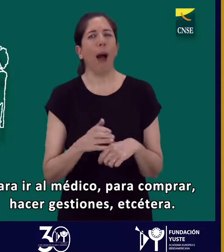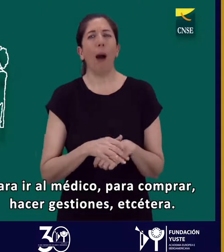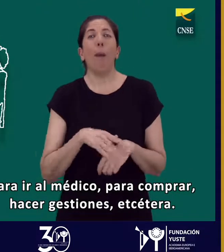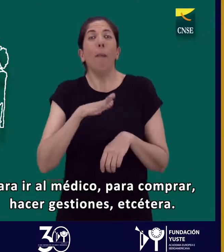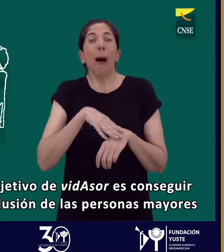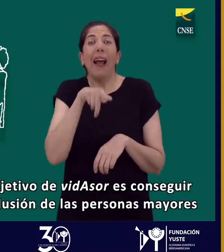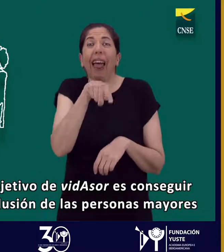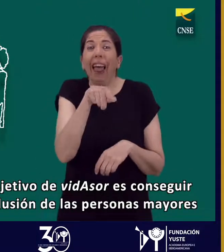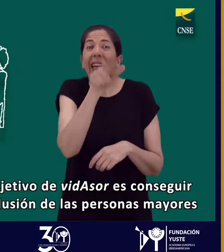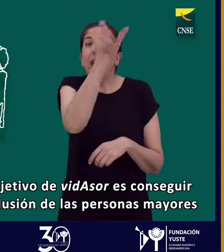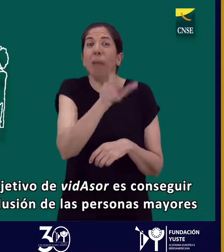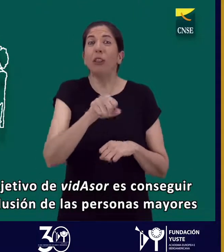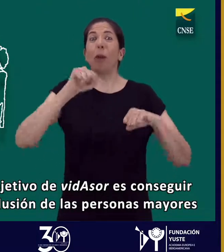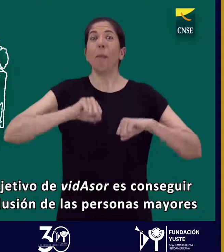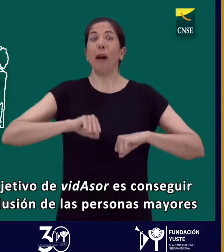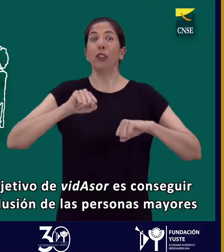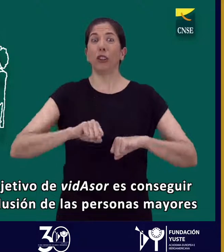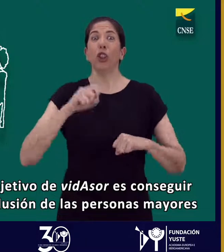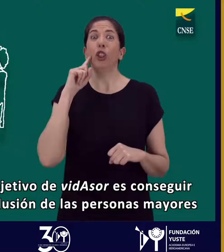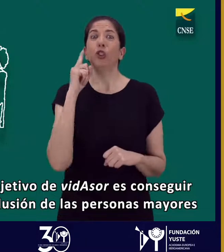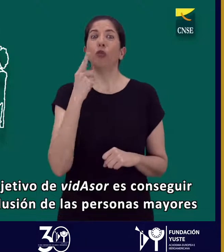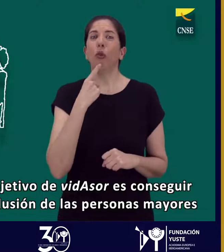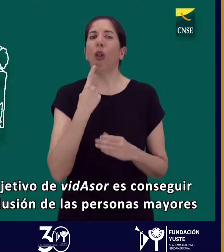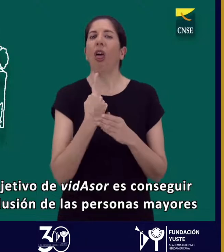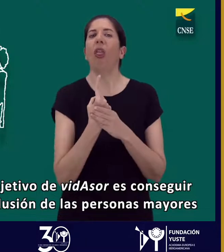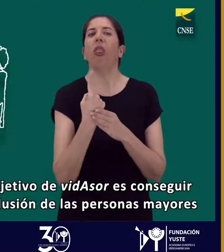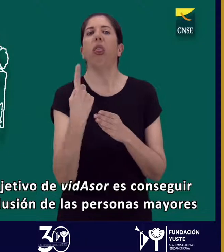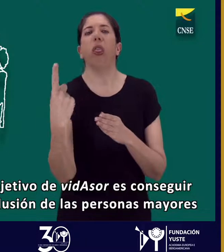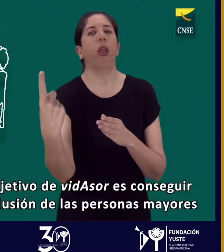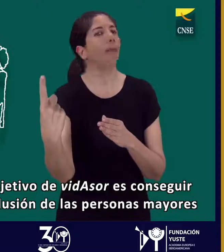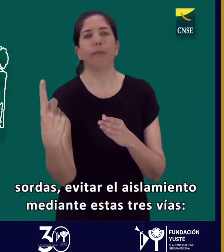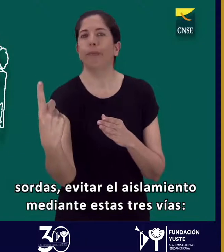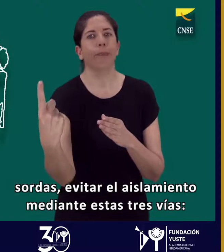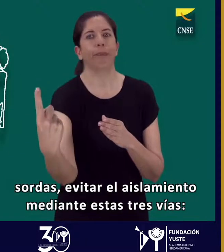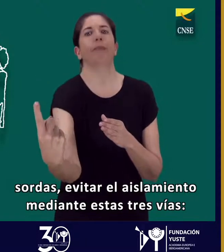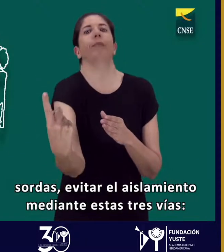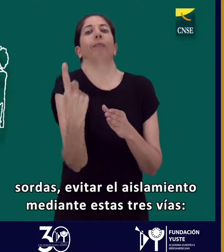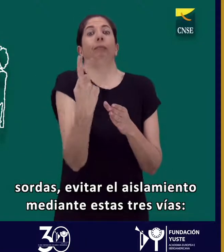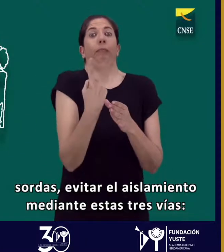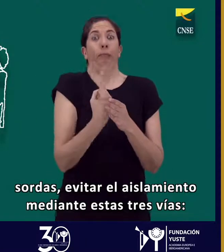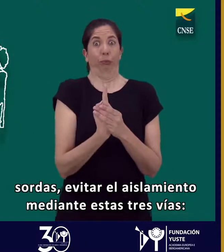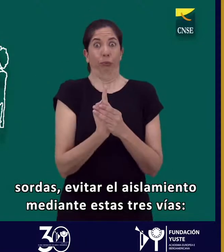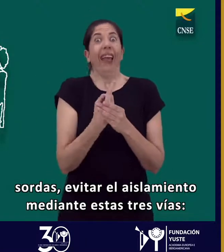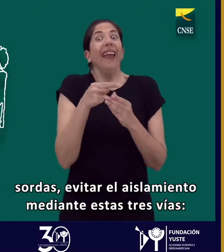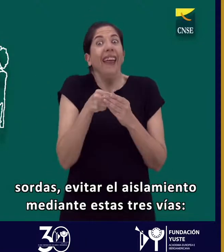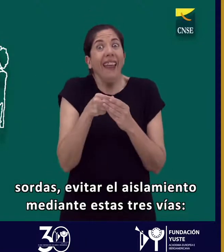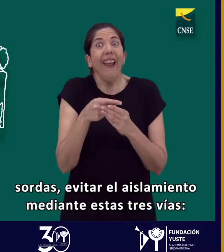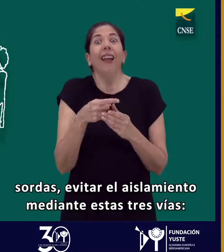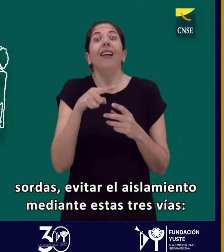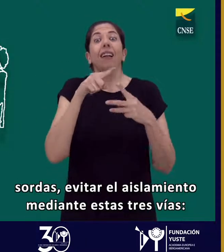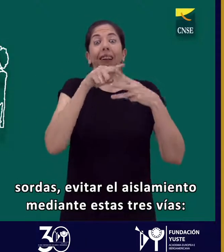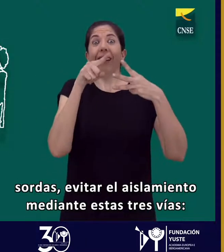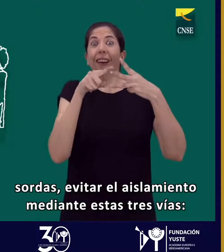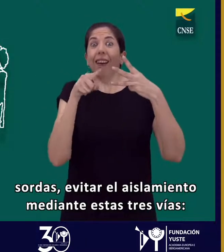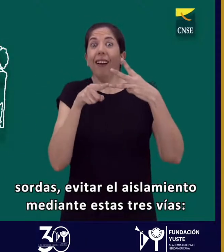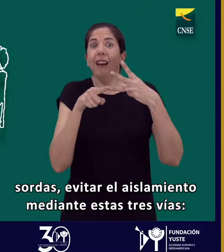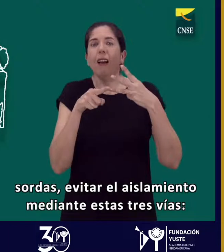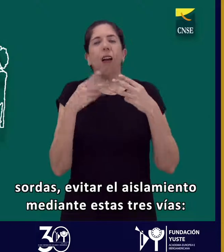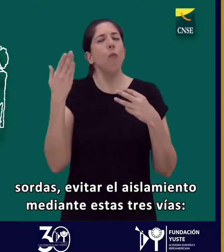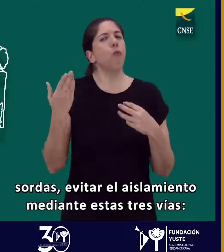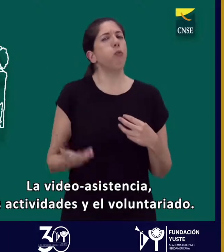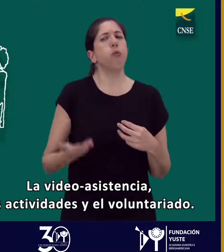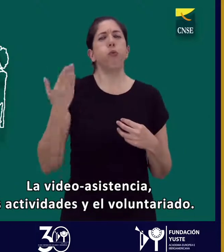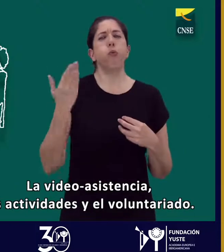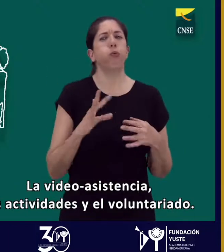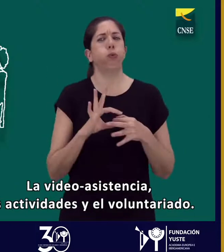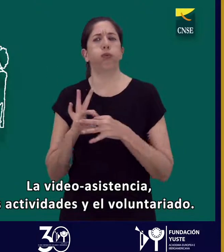etcétera el objetivo de vidor es conseguir la inclusión de la personas mayores sordas evitar el aislamiento mediante estas